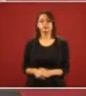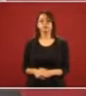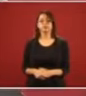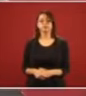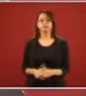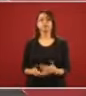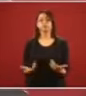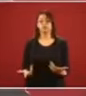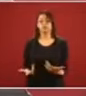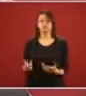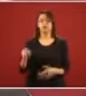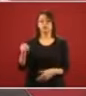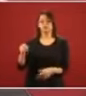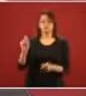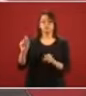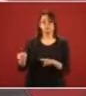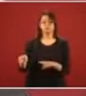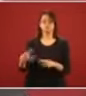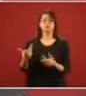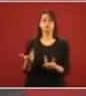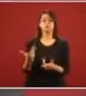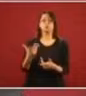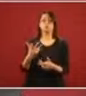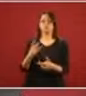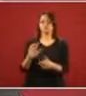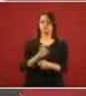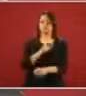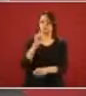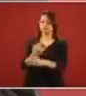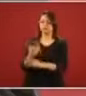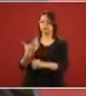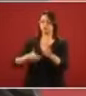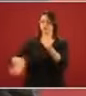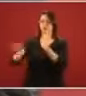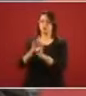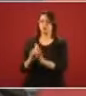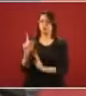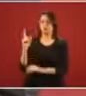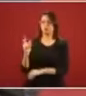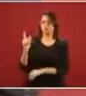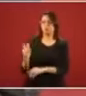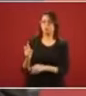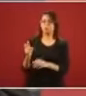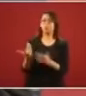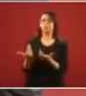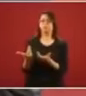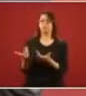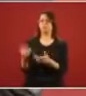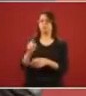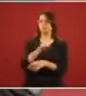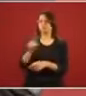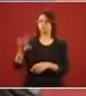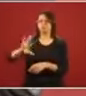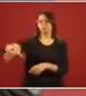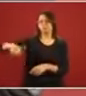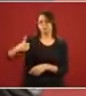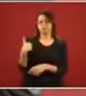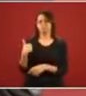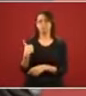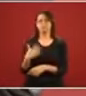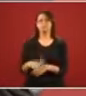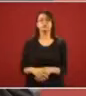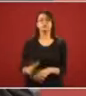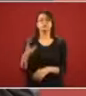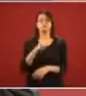sitio para guardar las armas, están bardeados con casetas